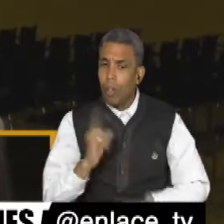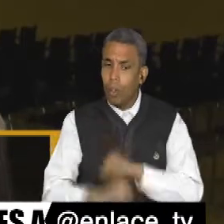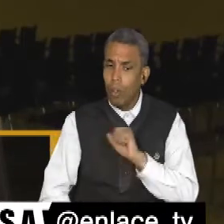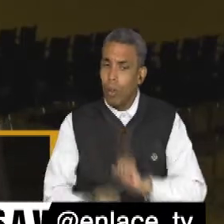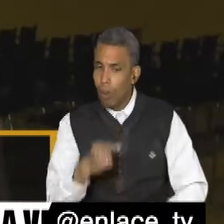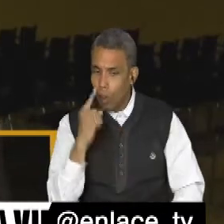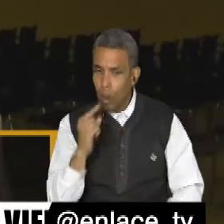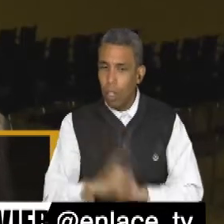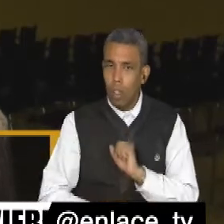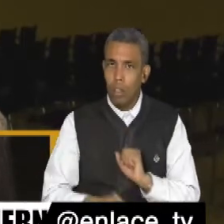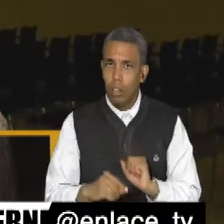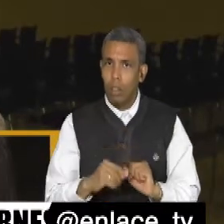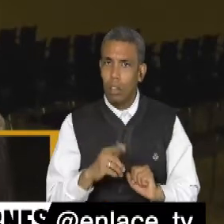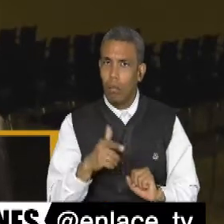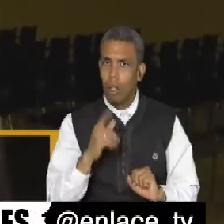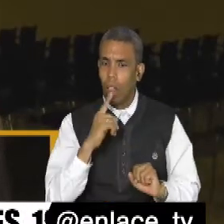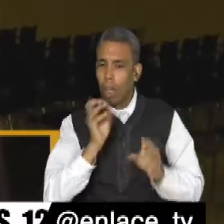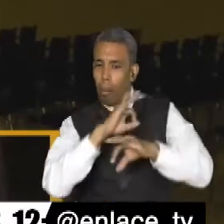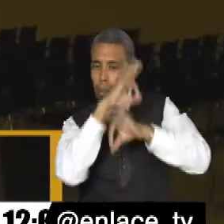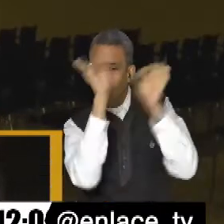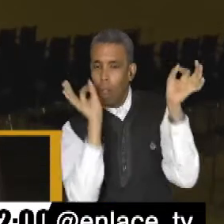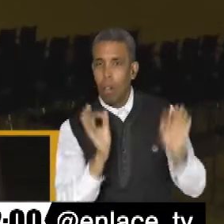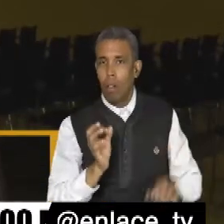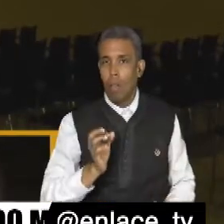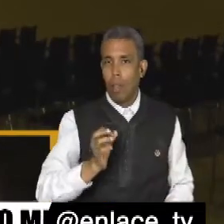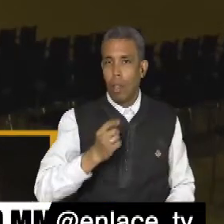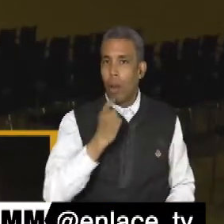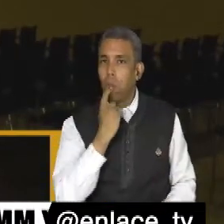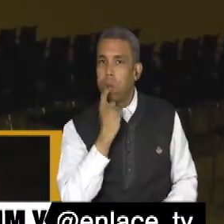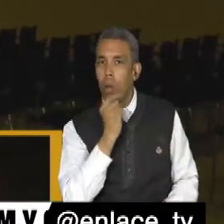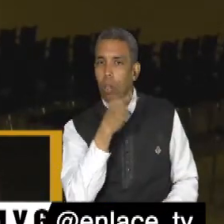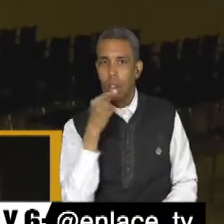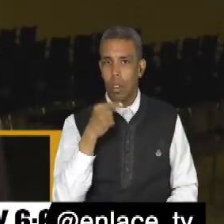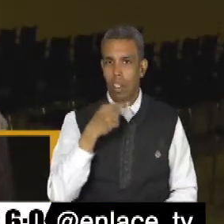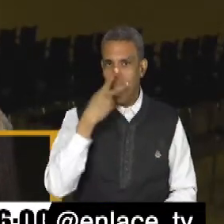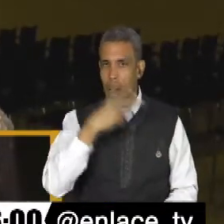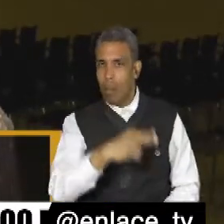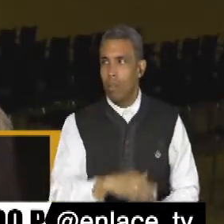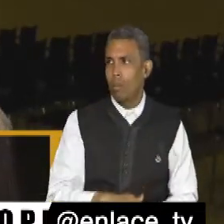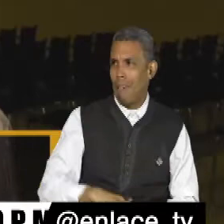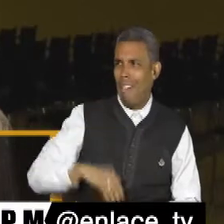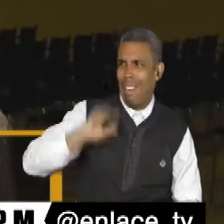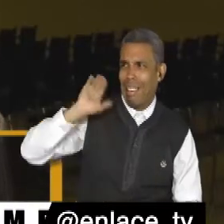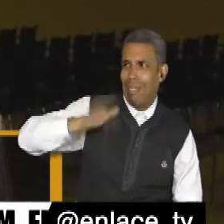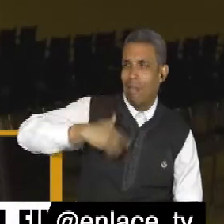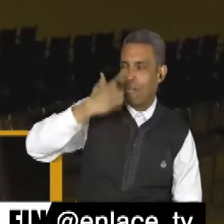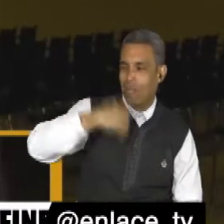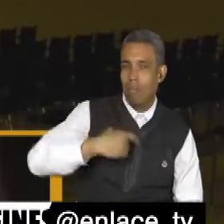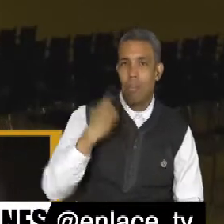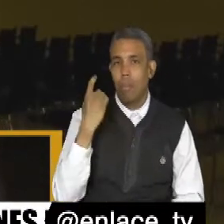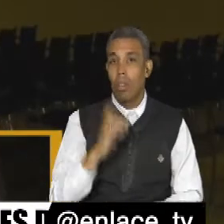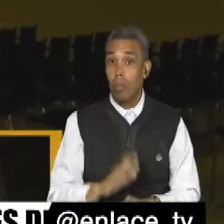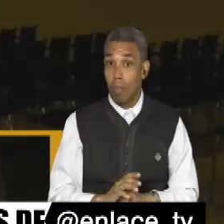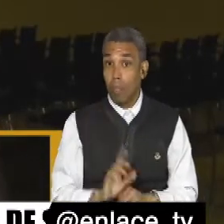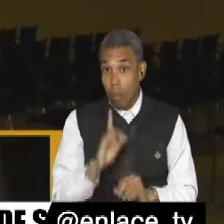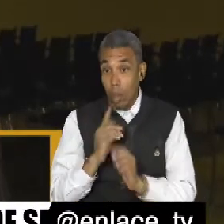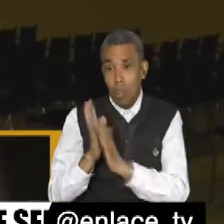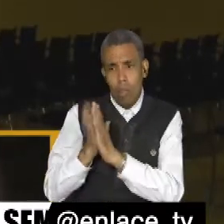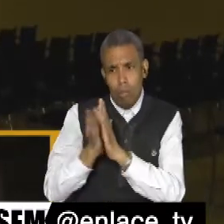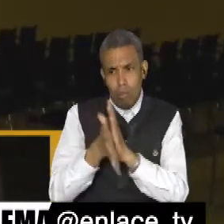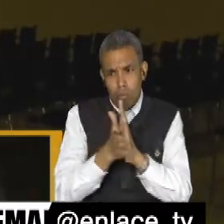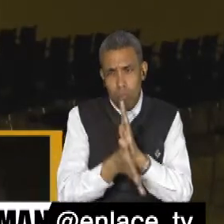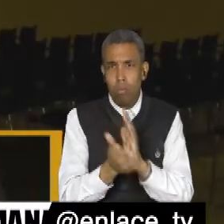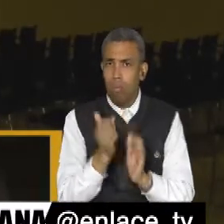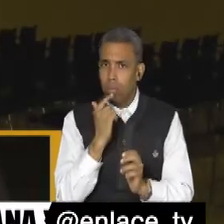padres permisivos. Entonces vamos a ver si logramos que haya unos cambios que nos van a hacer bien a todos en la sociedad,